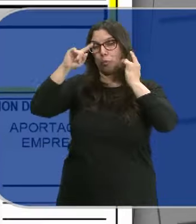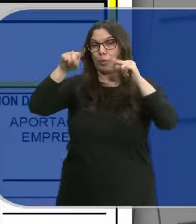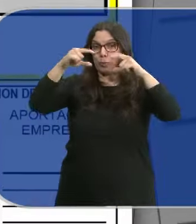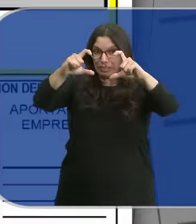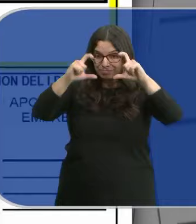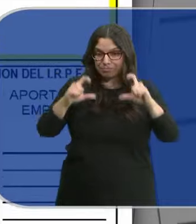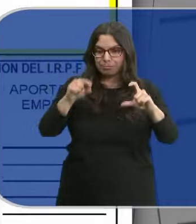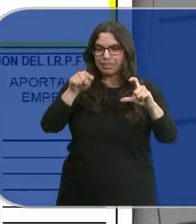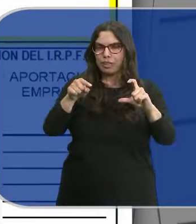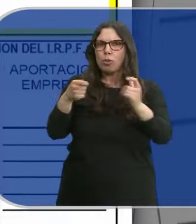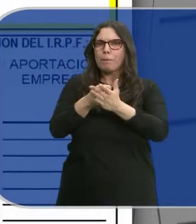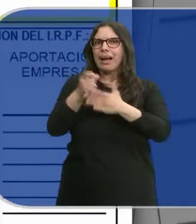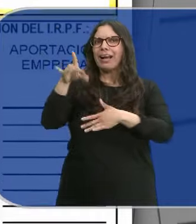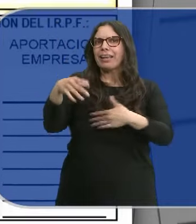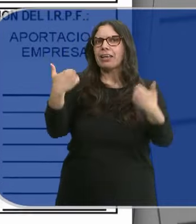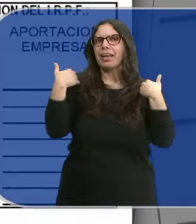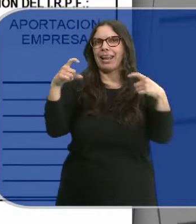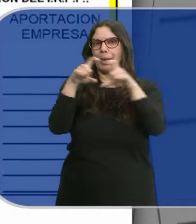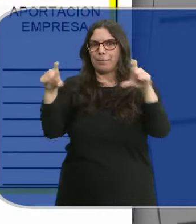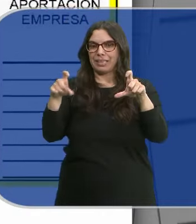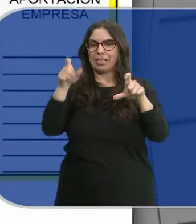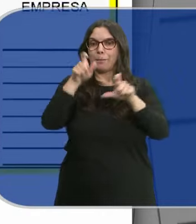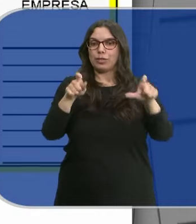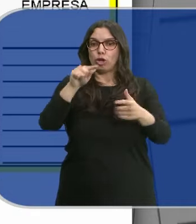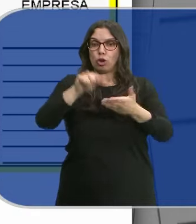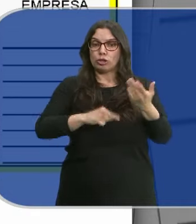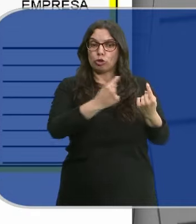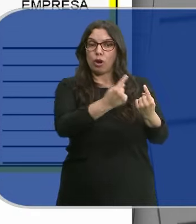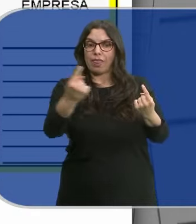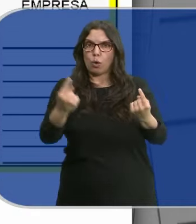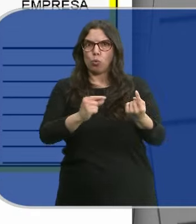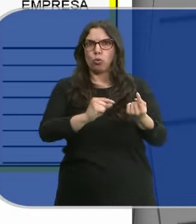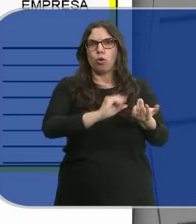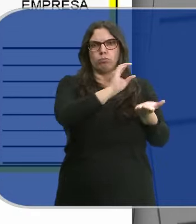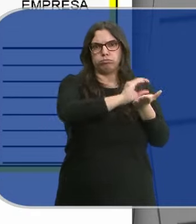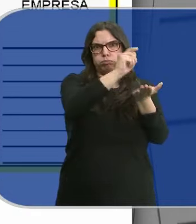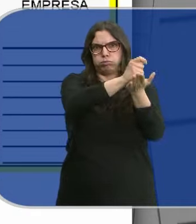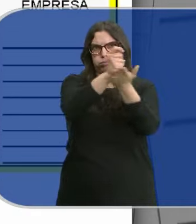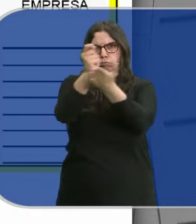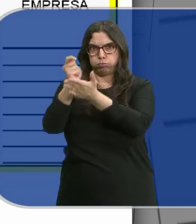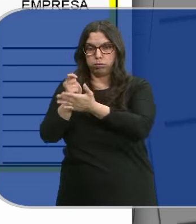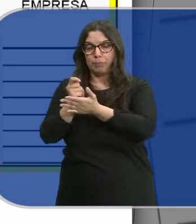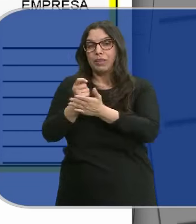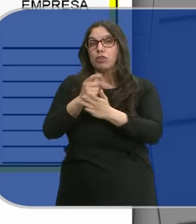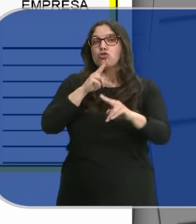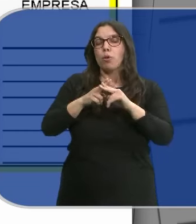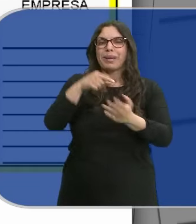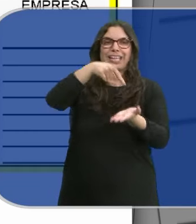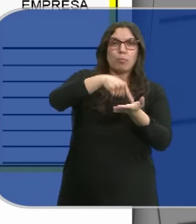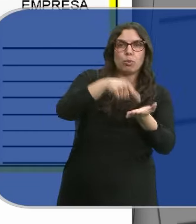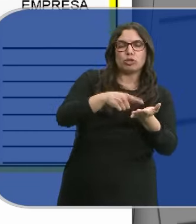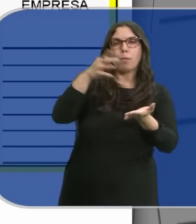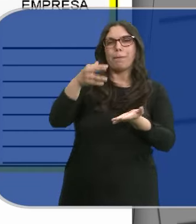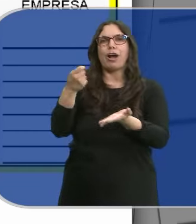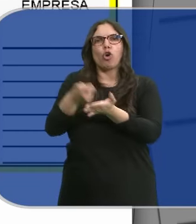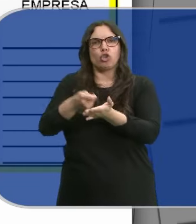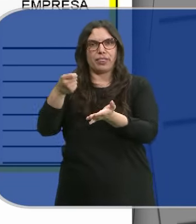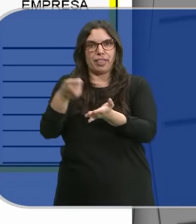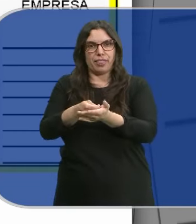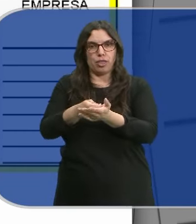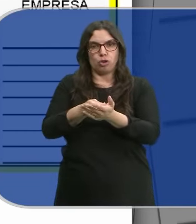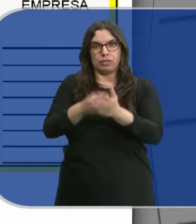costes a los que tiene que hacer frente la empresa por cada empleado que tenga contratado. Son los impuestos y cotizaciones. Eso aparece